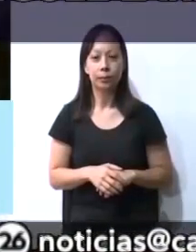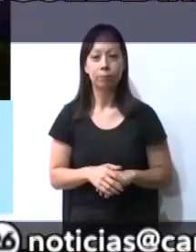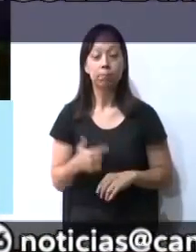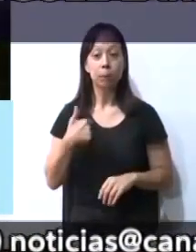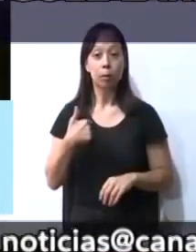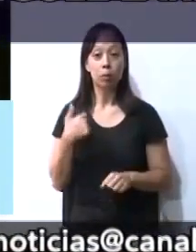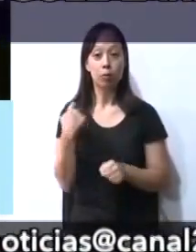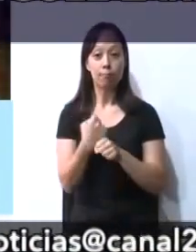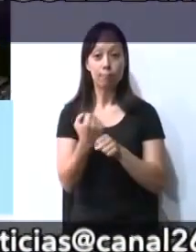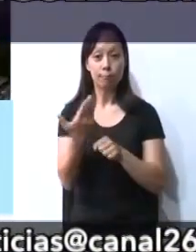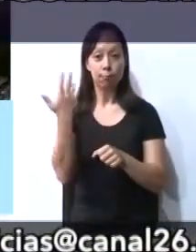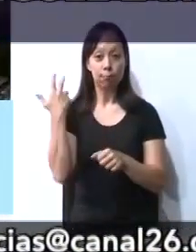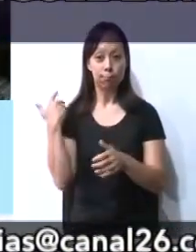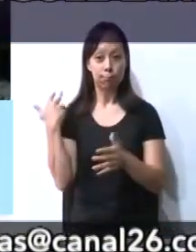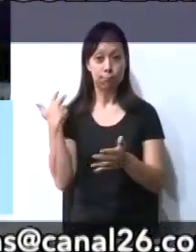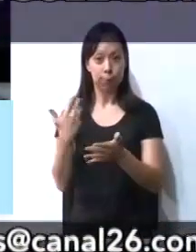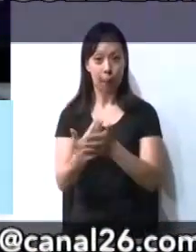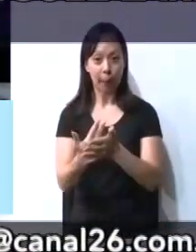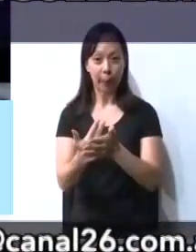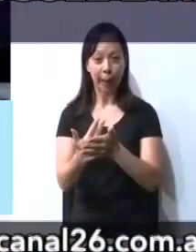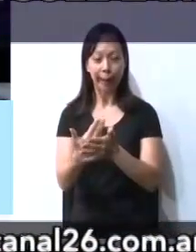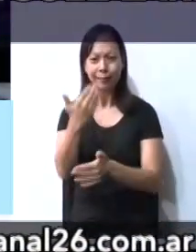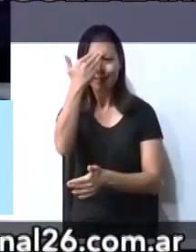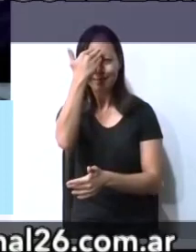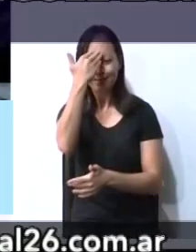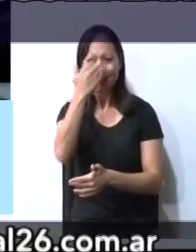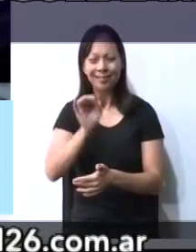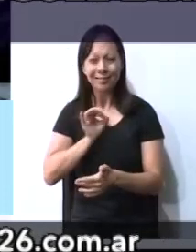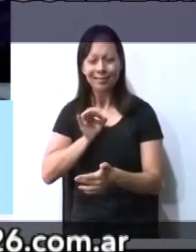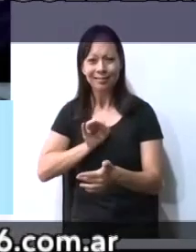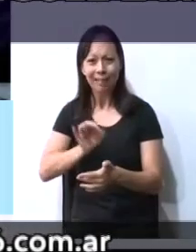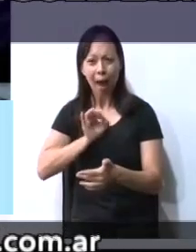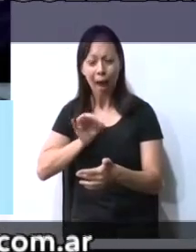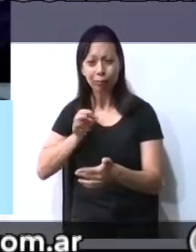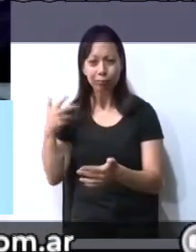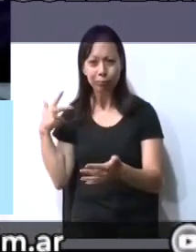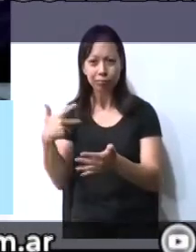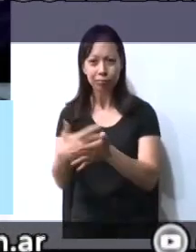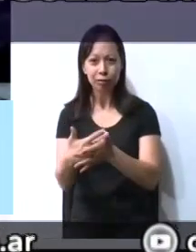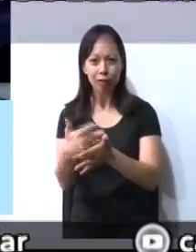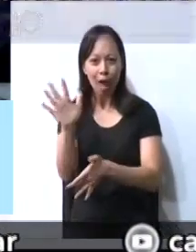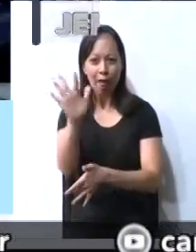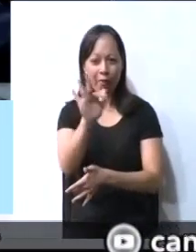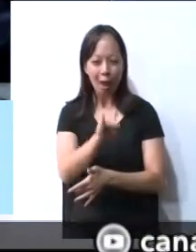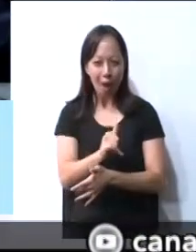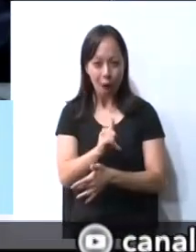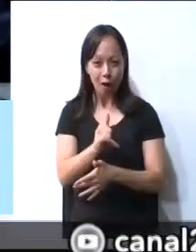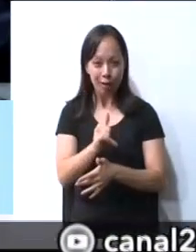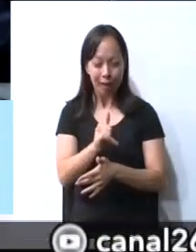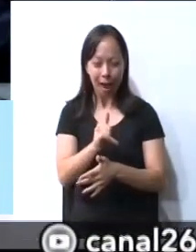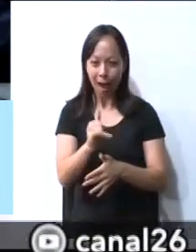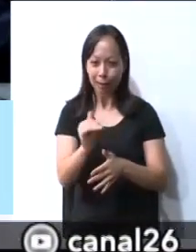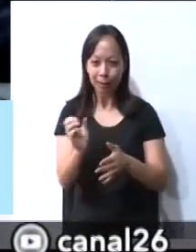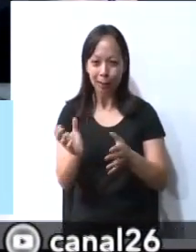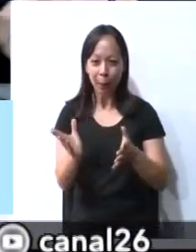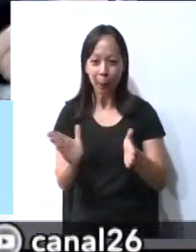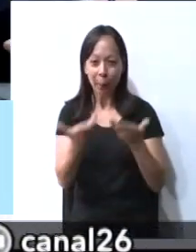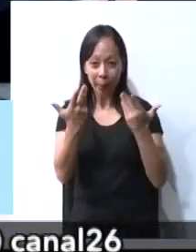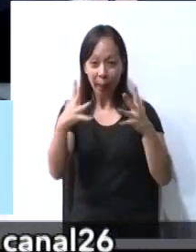Trabajé durante más de 15 años, todos los días, arrancando muy temprano, días